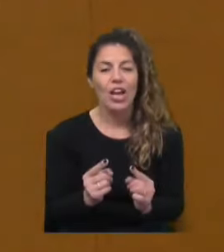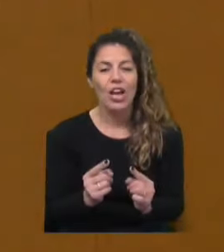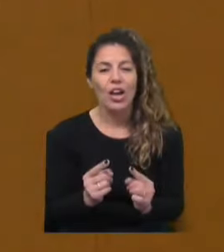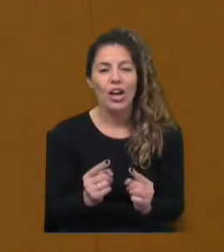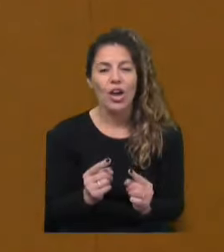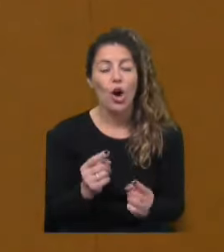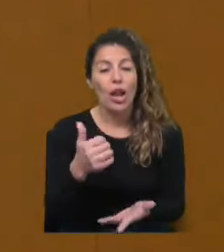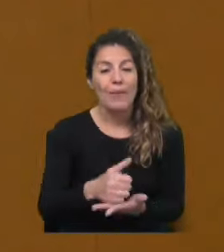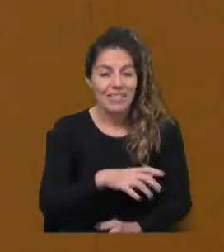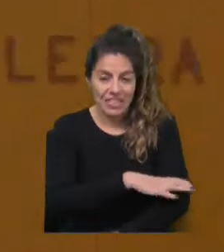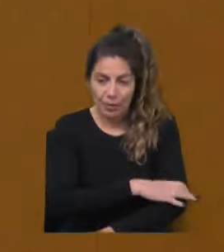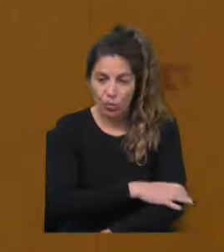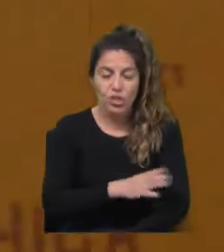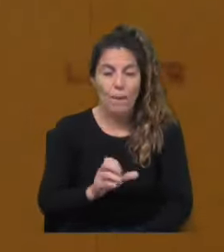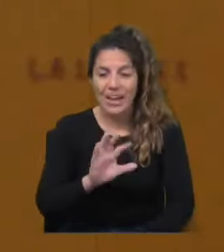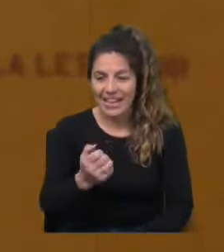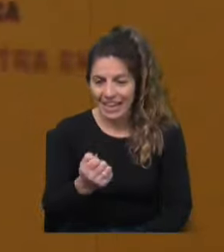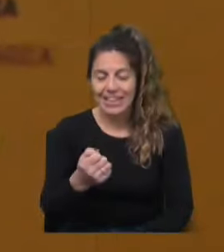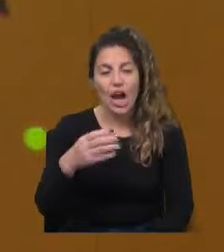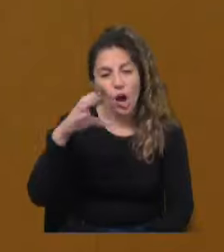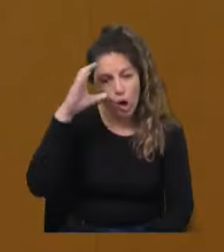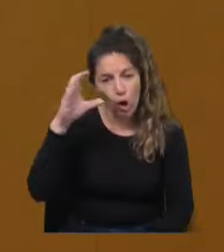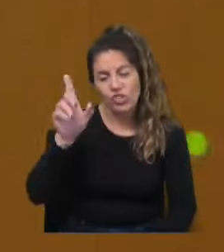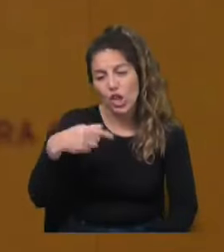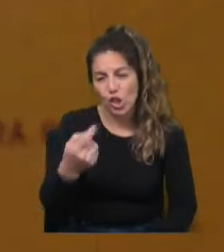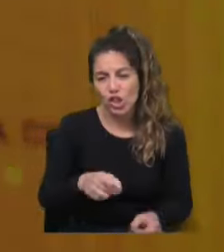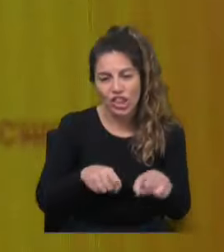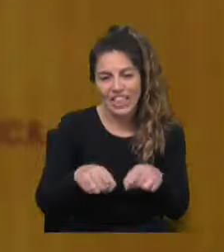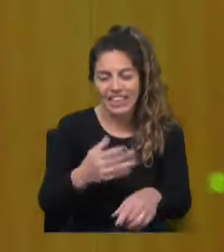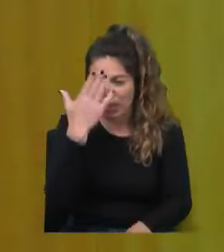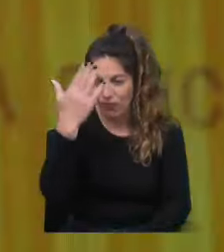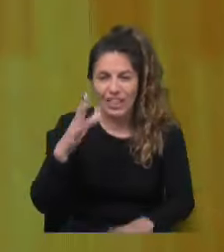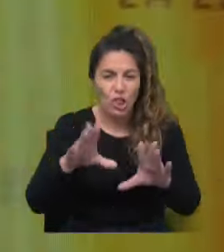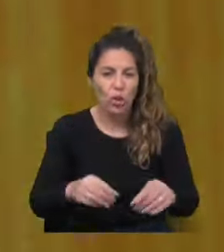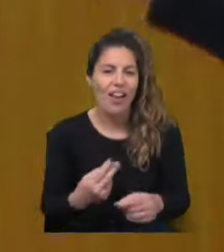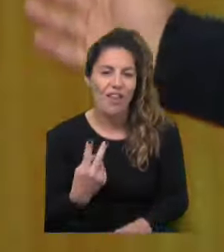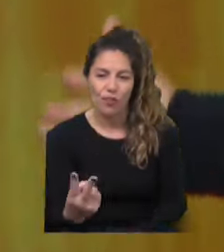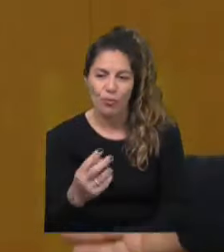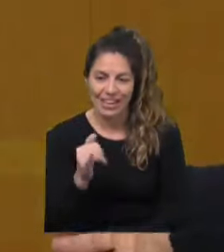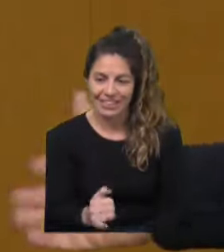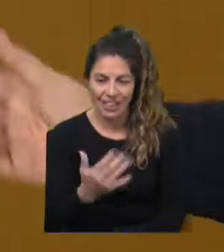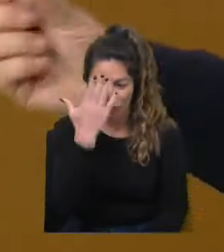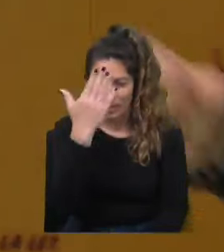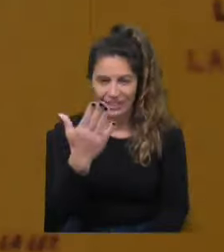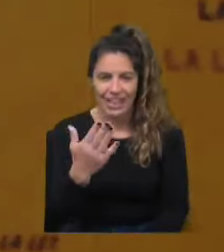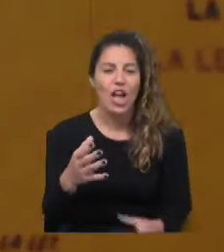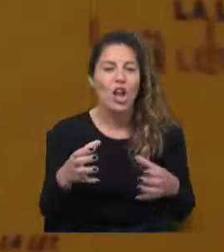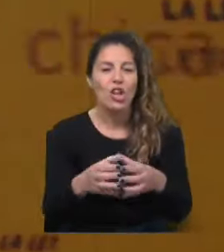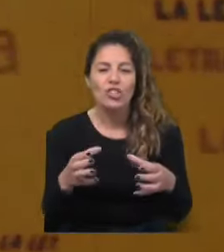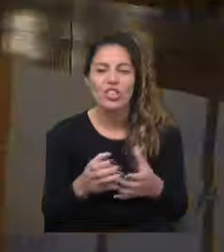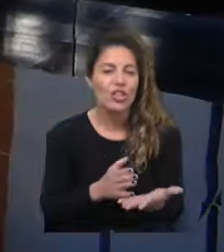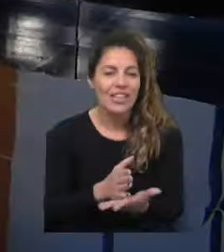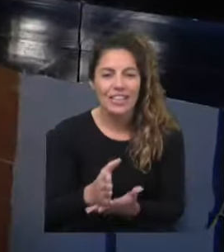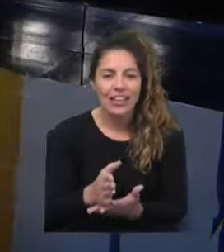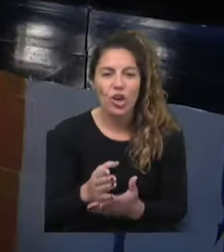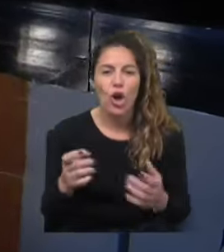de Yamandú Orsi, Fernando Pereira, Carolina Cose, otros dirigentes del Frente Amplio. Todas las fórmulas que tiene el Frente. Los sectores alineados bajo